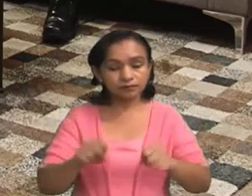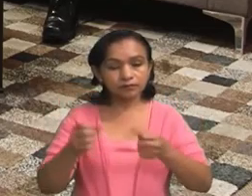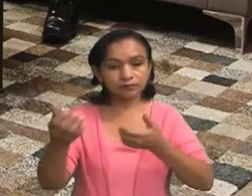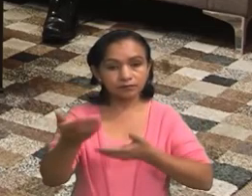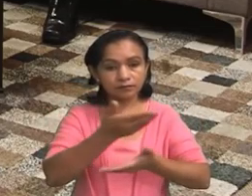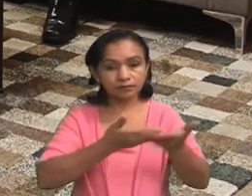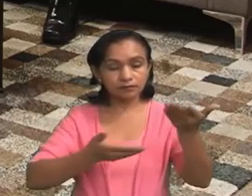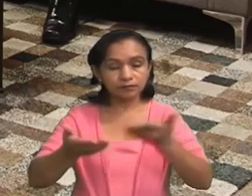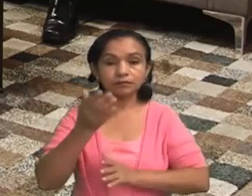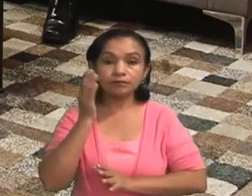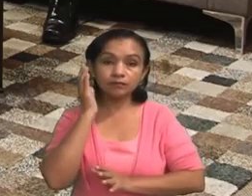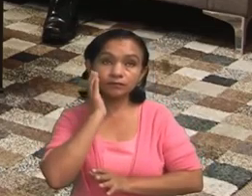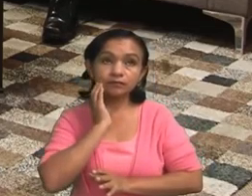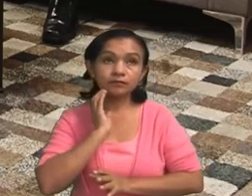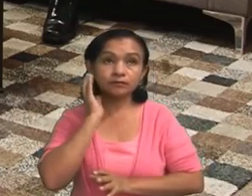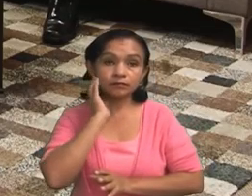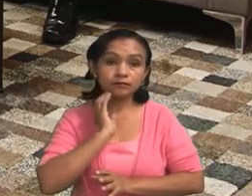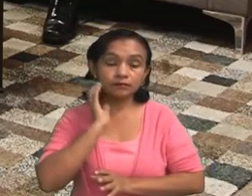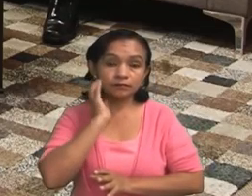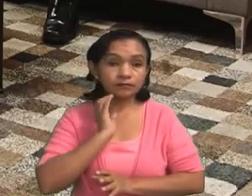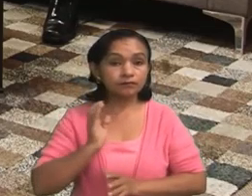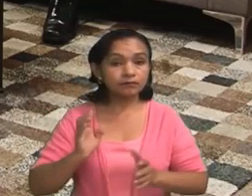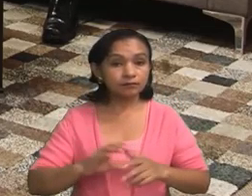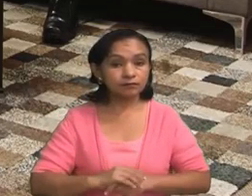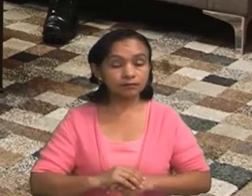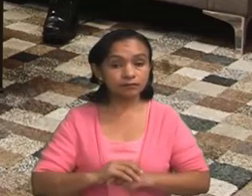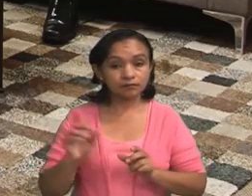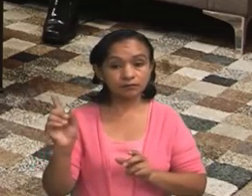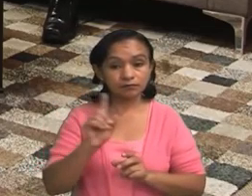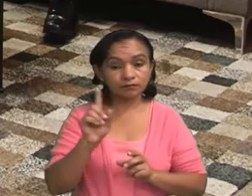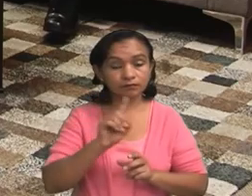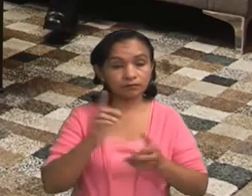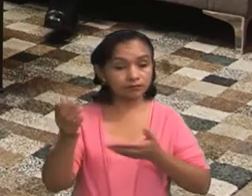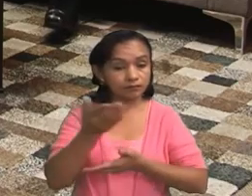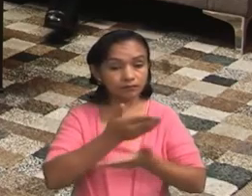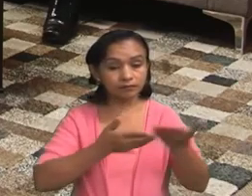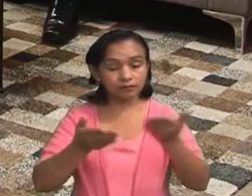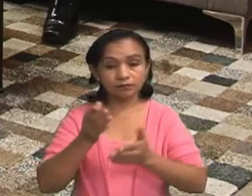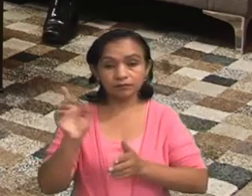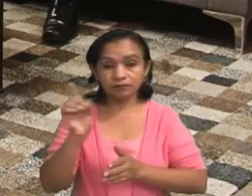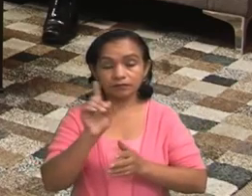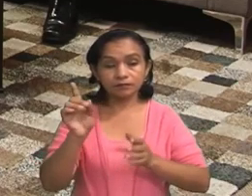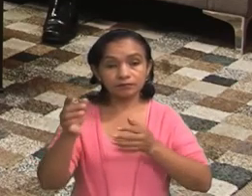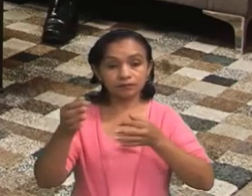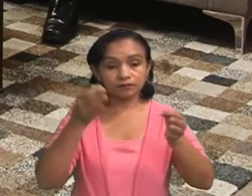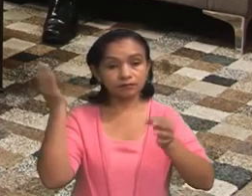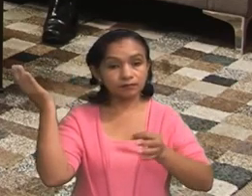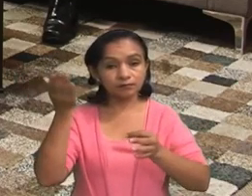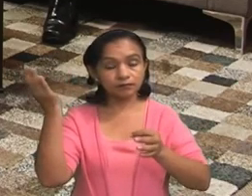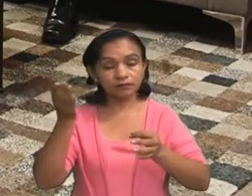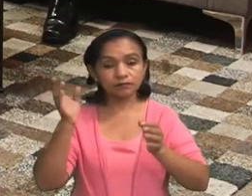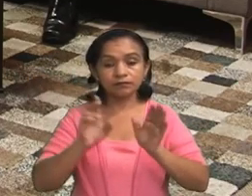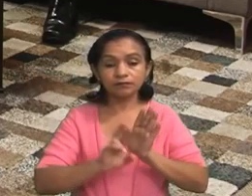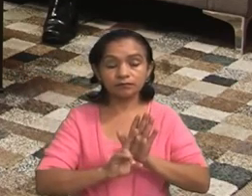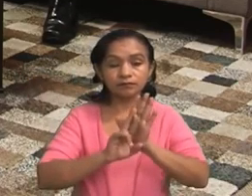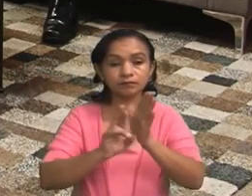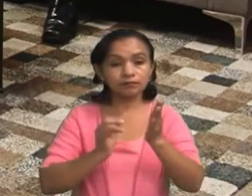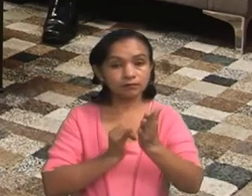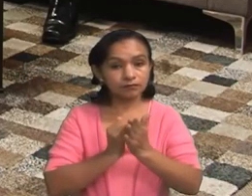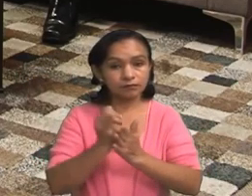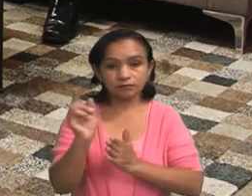compartir experiencia. O sea, ahí no se va a estar compartiendo, no se va a estar exponiendo el resultado de una investigación.